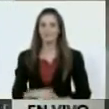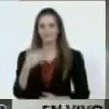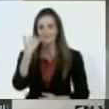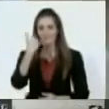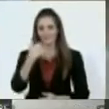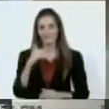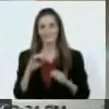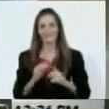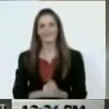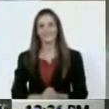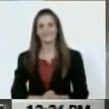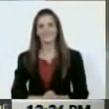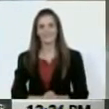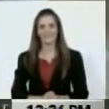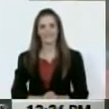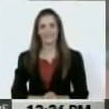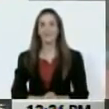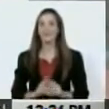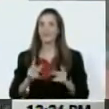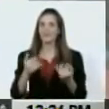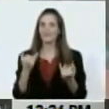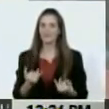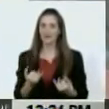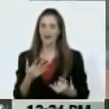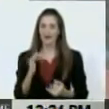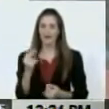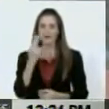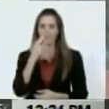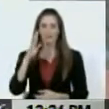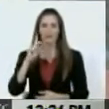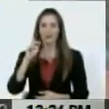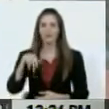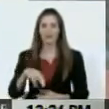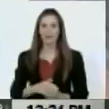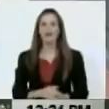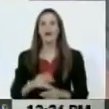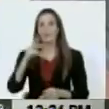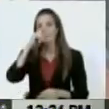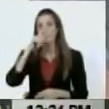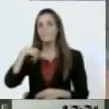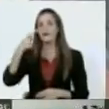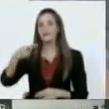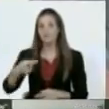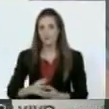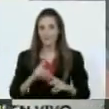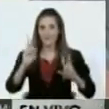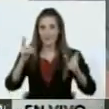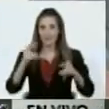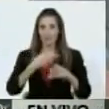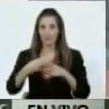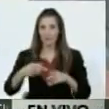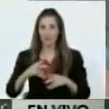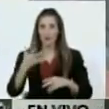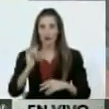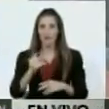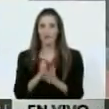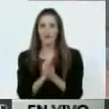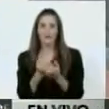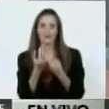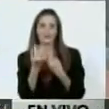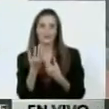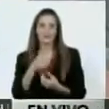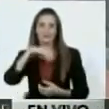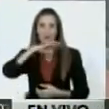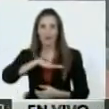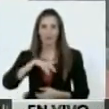año que viene. Ya los tenemos entonces comprometidos, Rosa, para el año que viene, en el tema que viene, ya tenemos anécdotas que van por